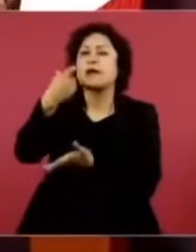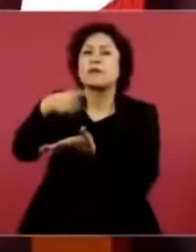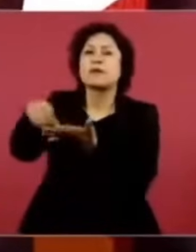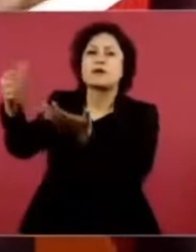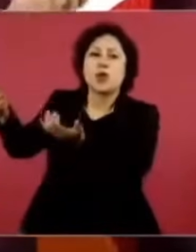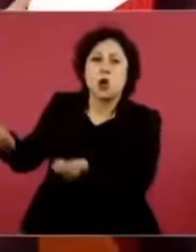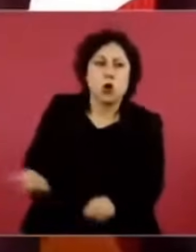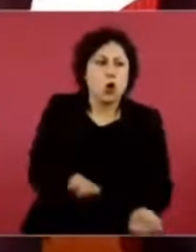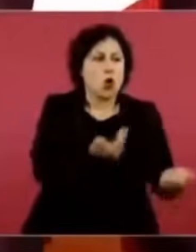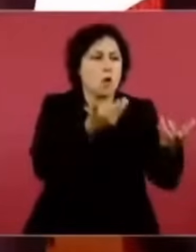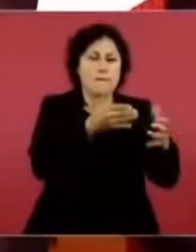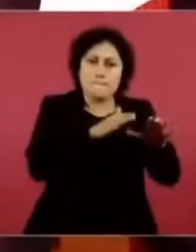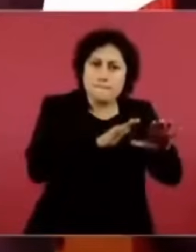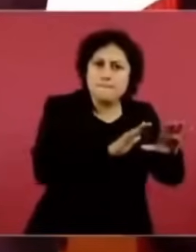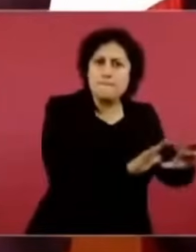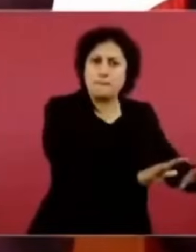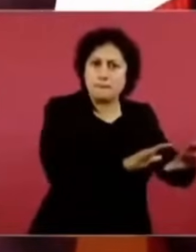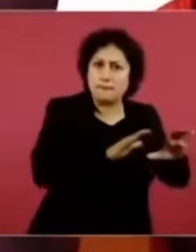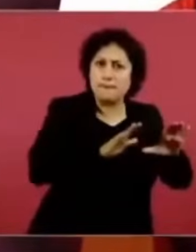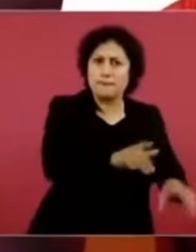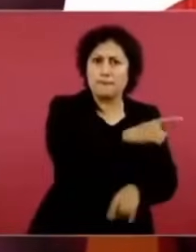Y